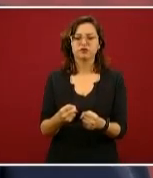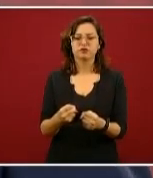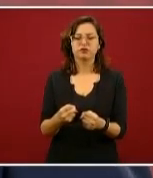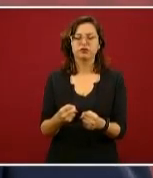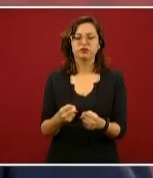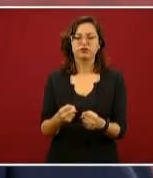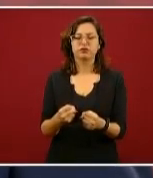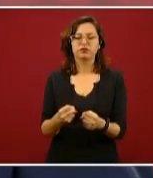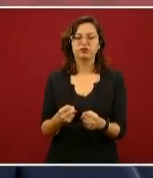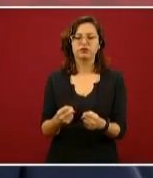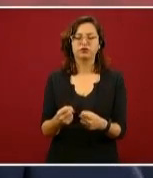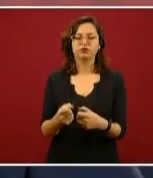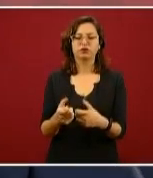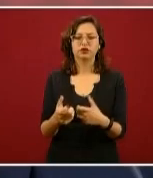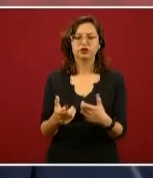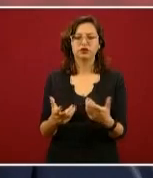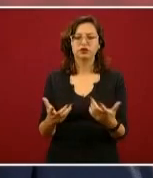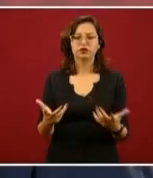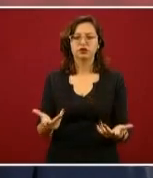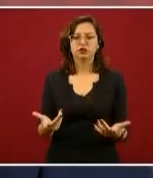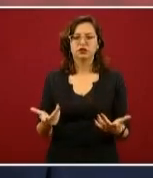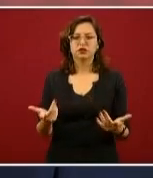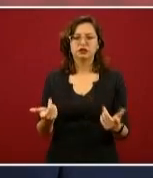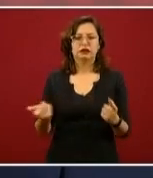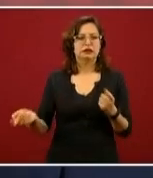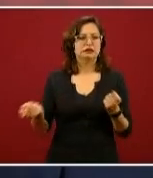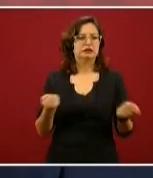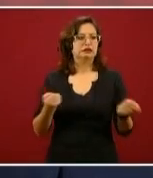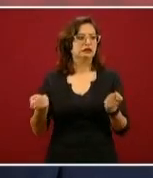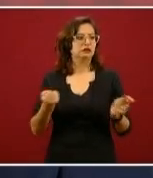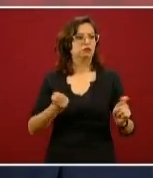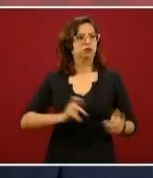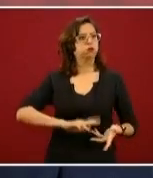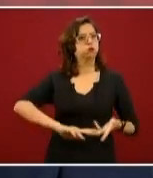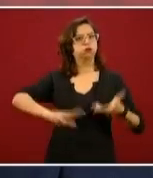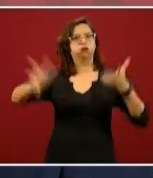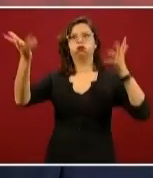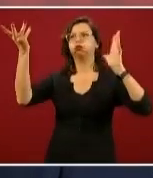caer en la ingobernabilidad,